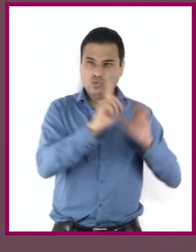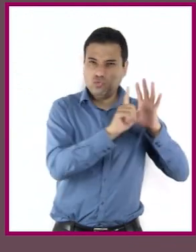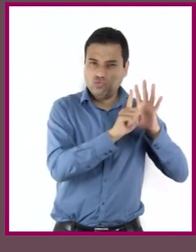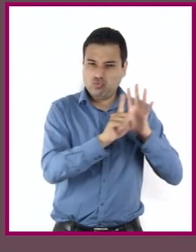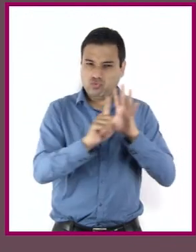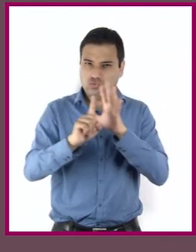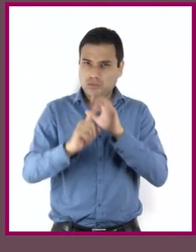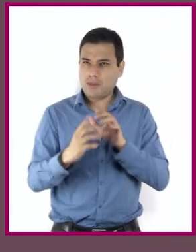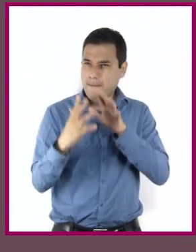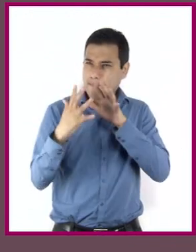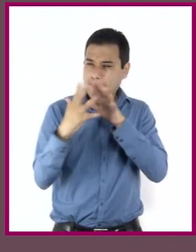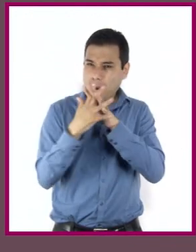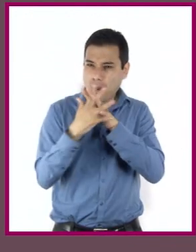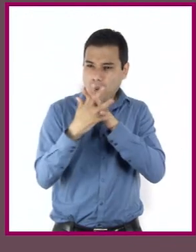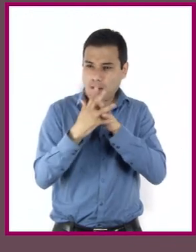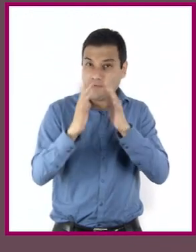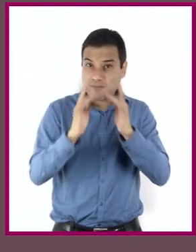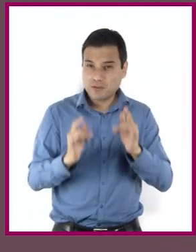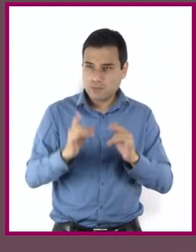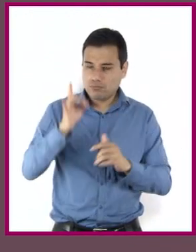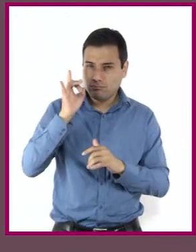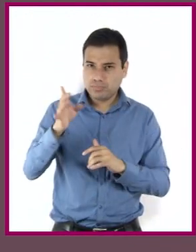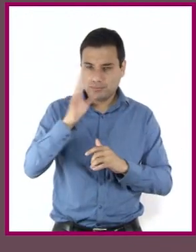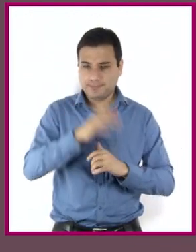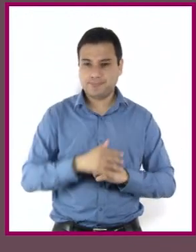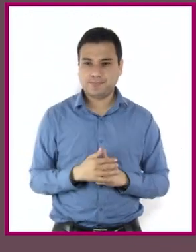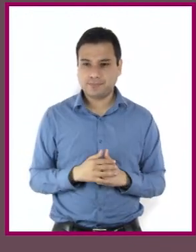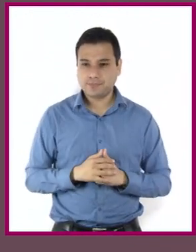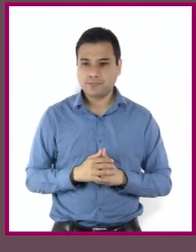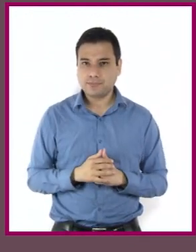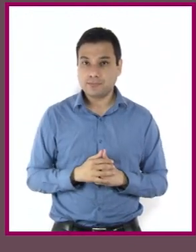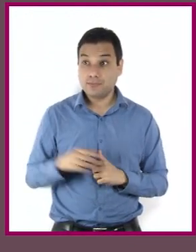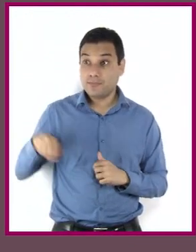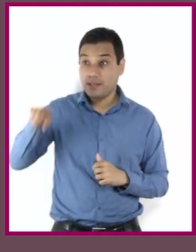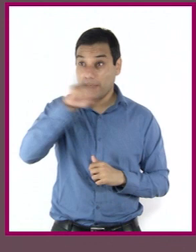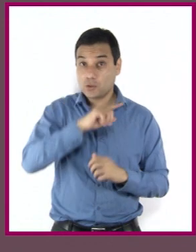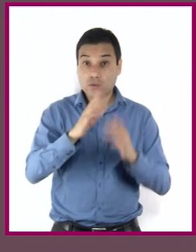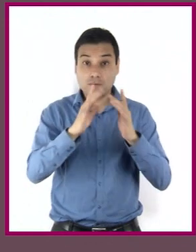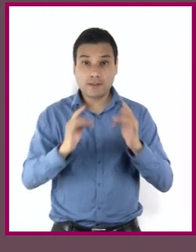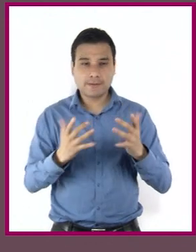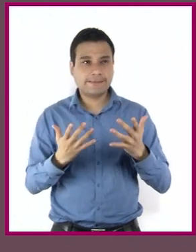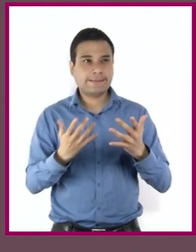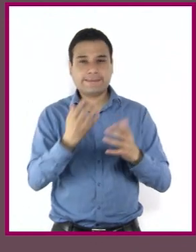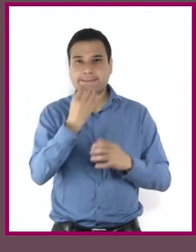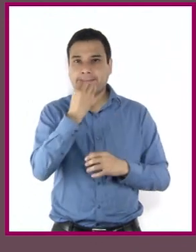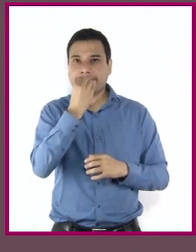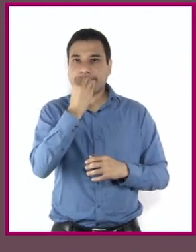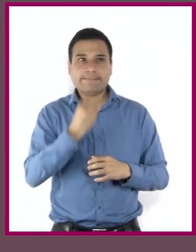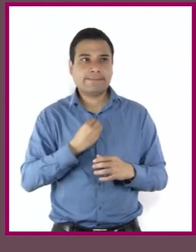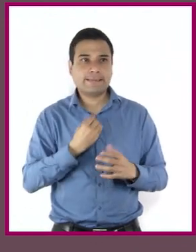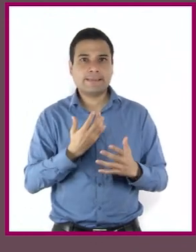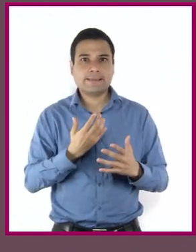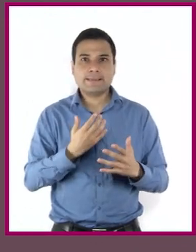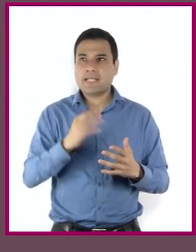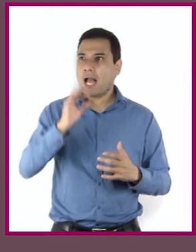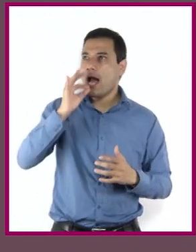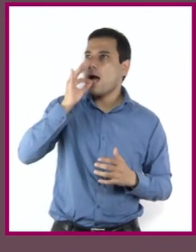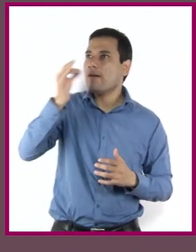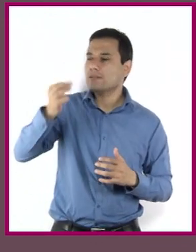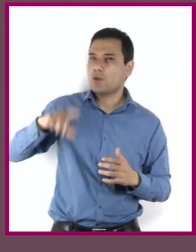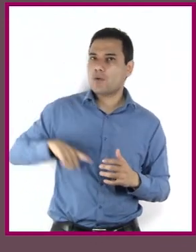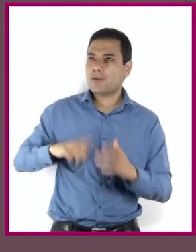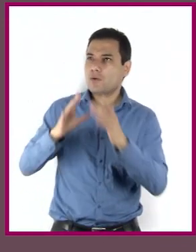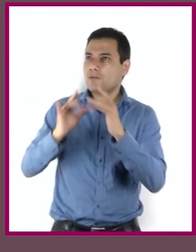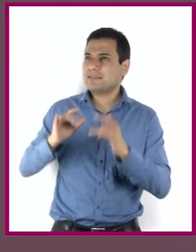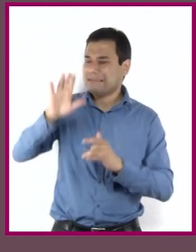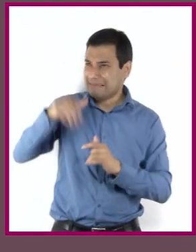Oriente, derrotó al ejército expedicionario francés, que se vio en la necesidad de pedir refuerzos para continuar con su plan